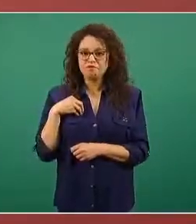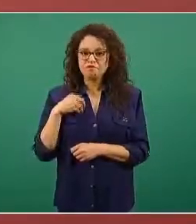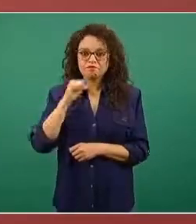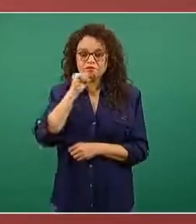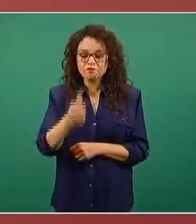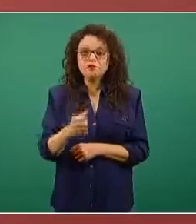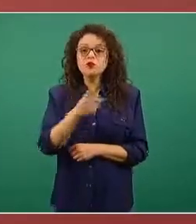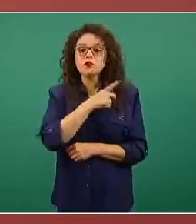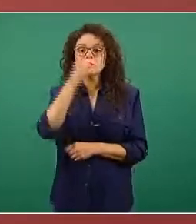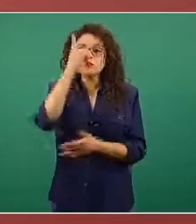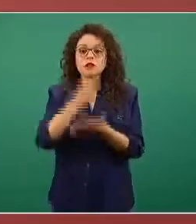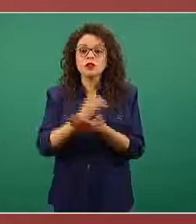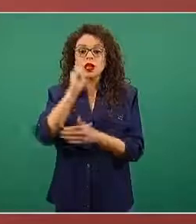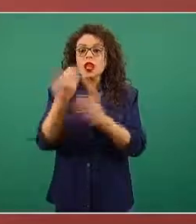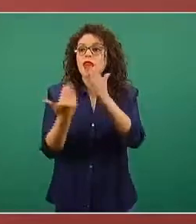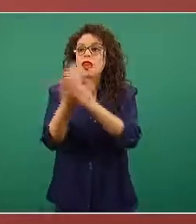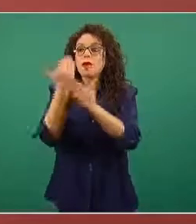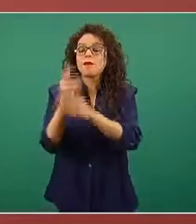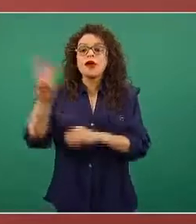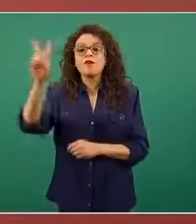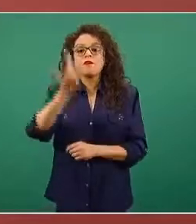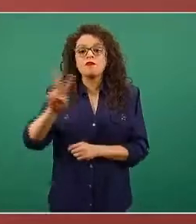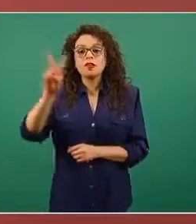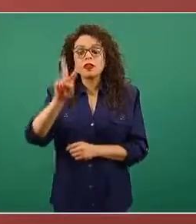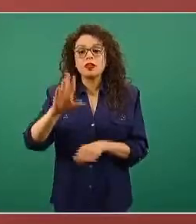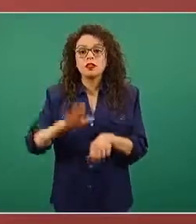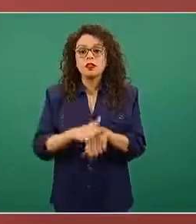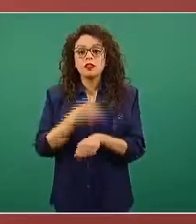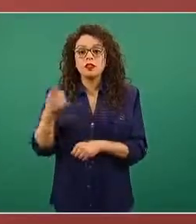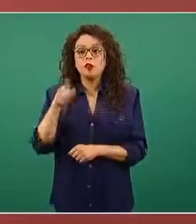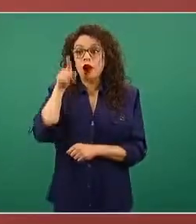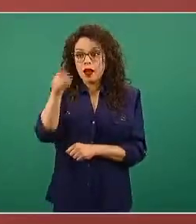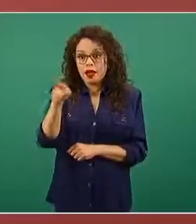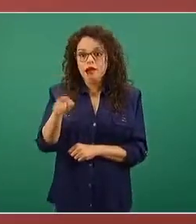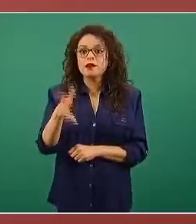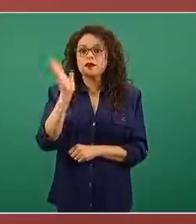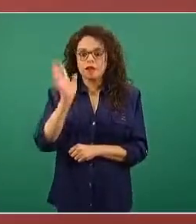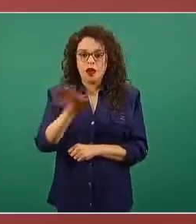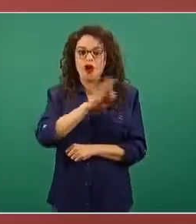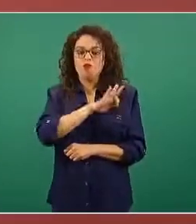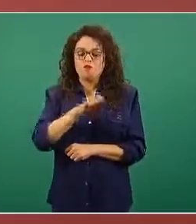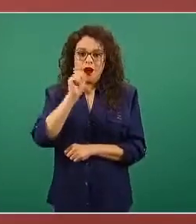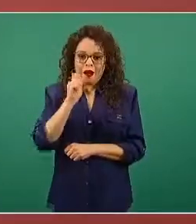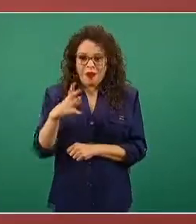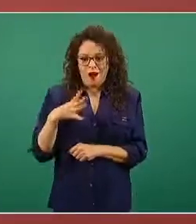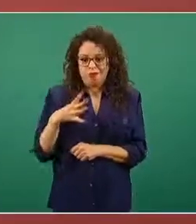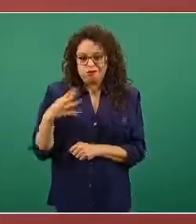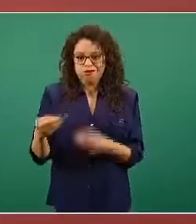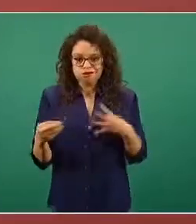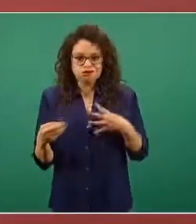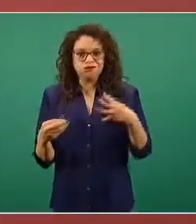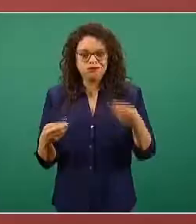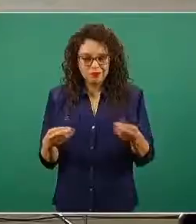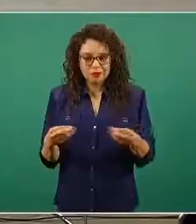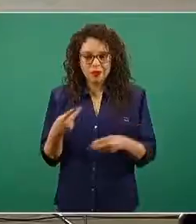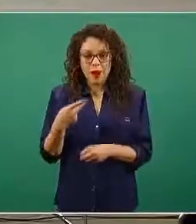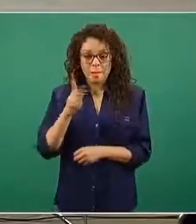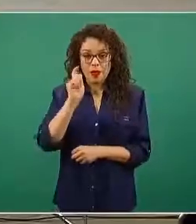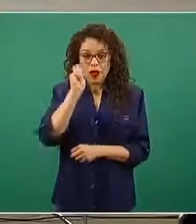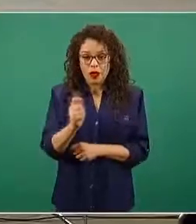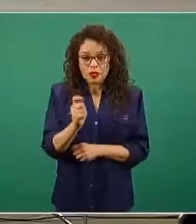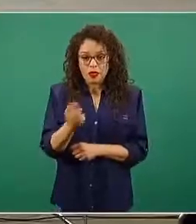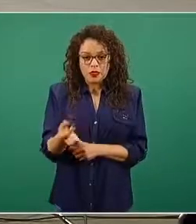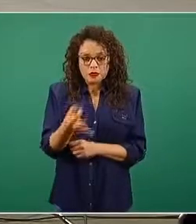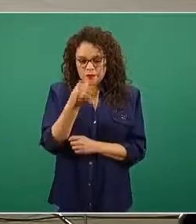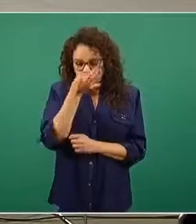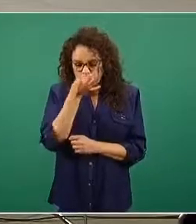mañana del viernes, porque ya ahí podía tener él capacidad contagiante. Ciertamente en las primeras minutos y horas de